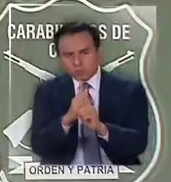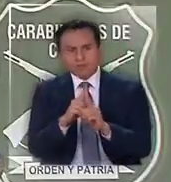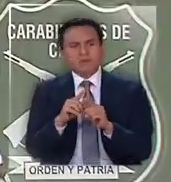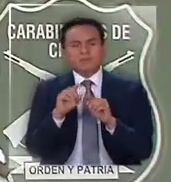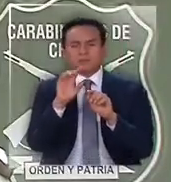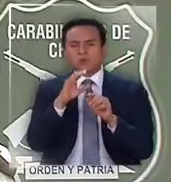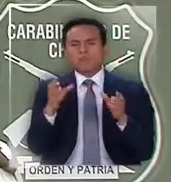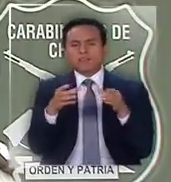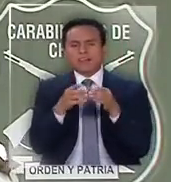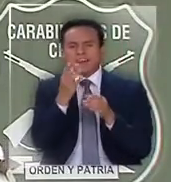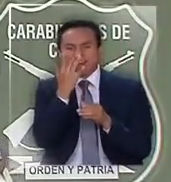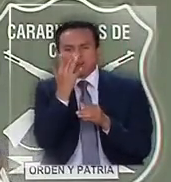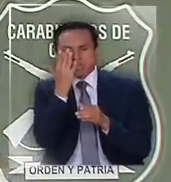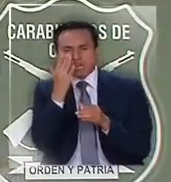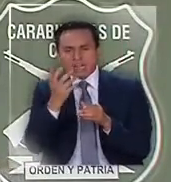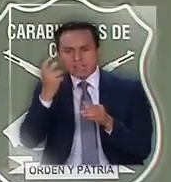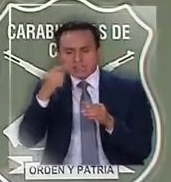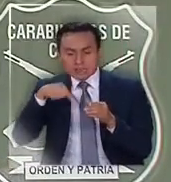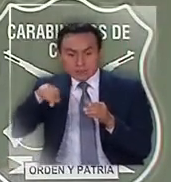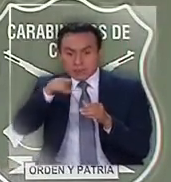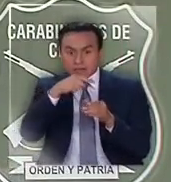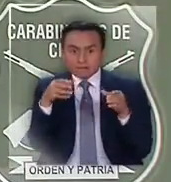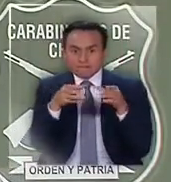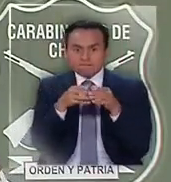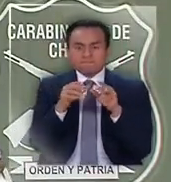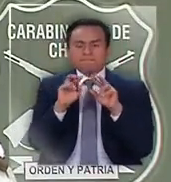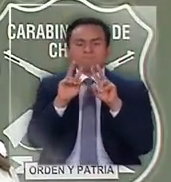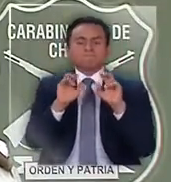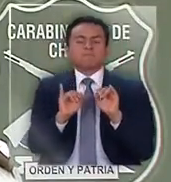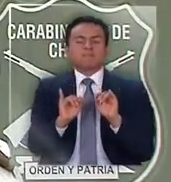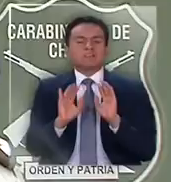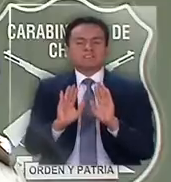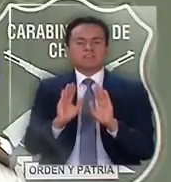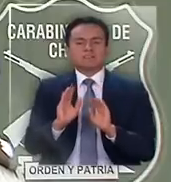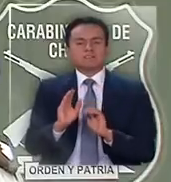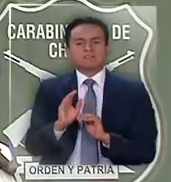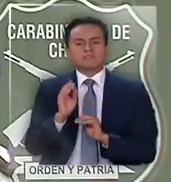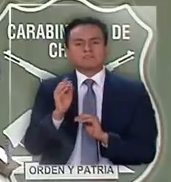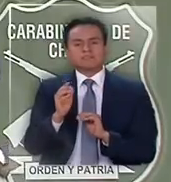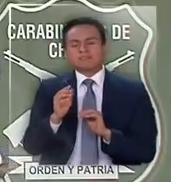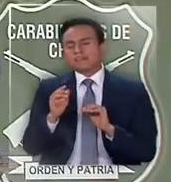una banda criminal que está habituada a cometer este tipo de delitos.